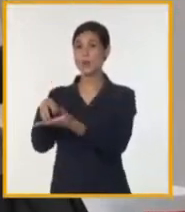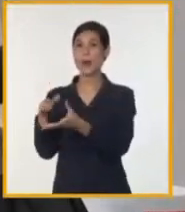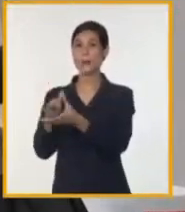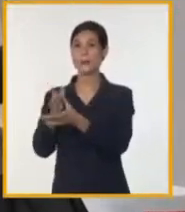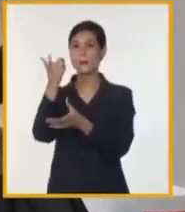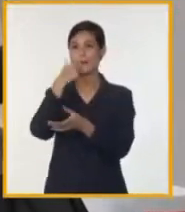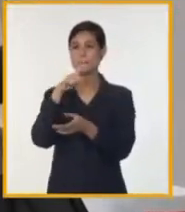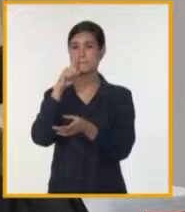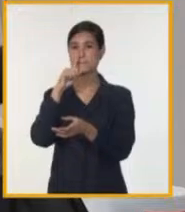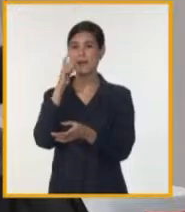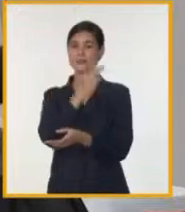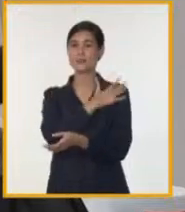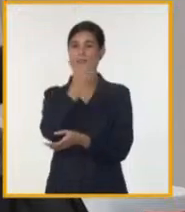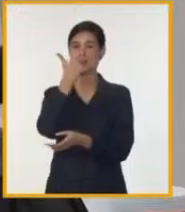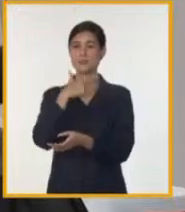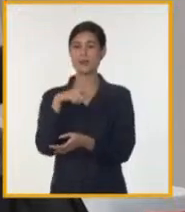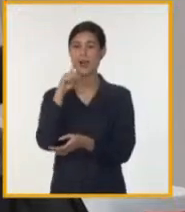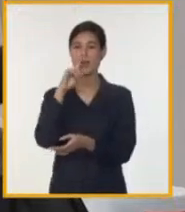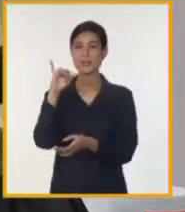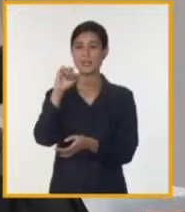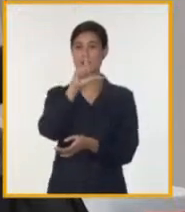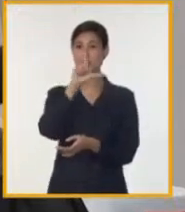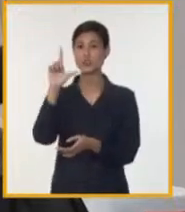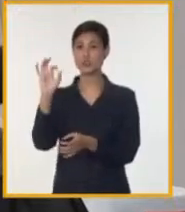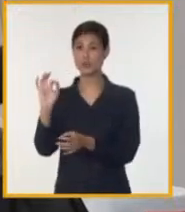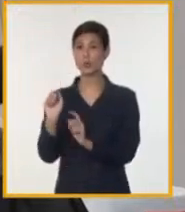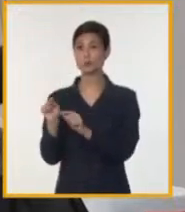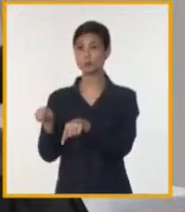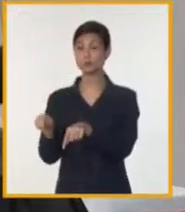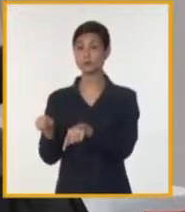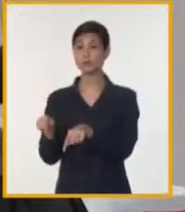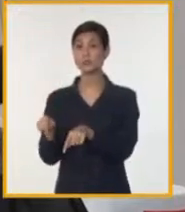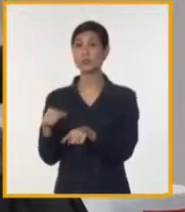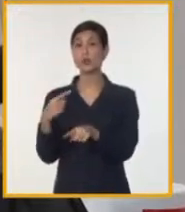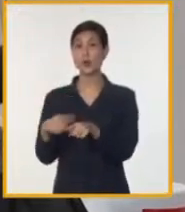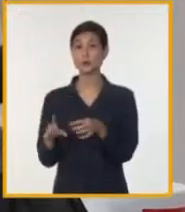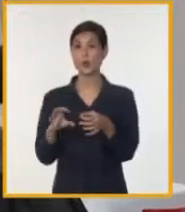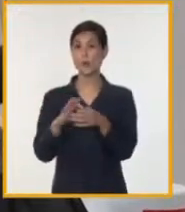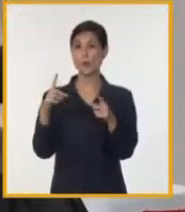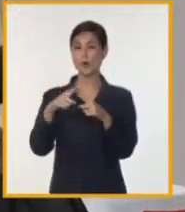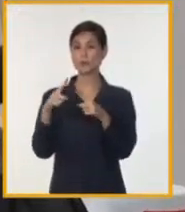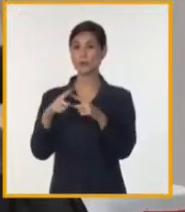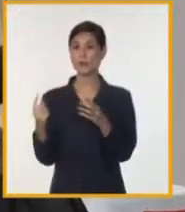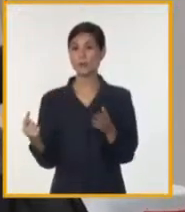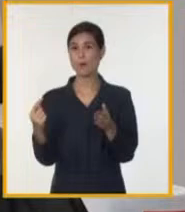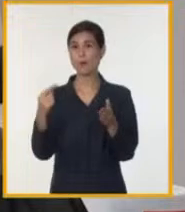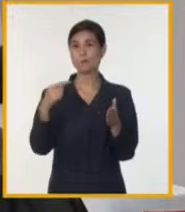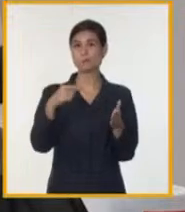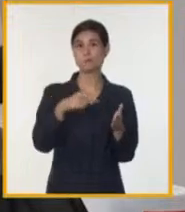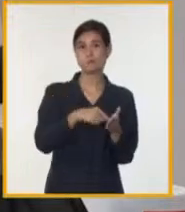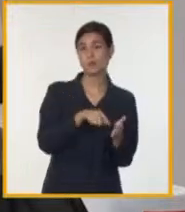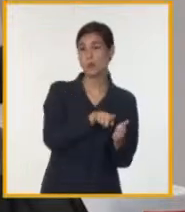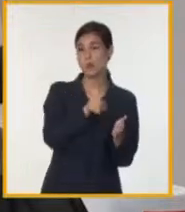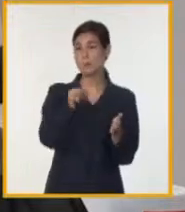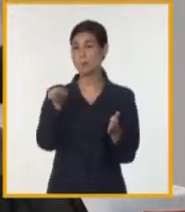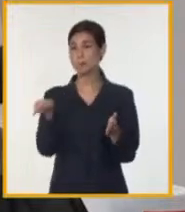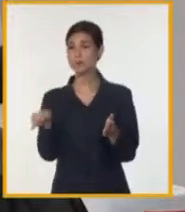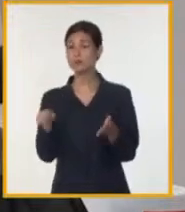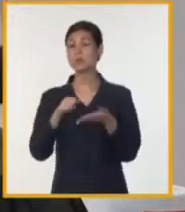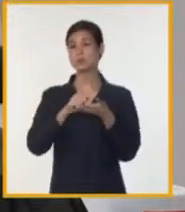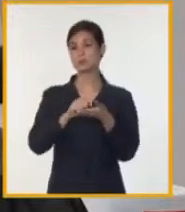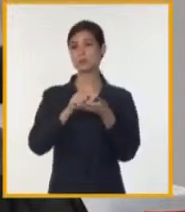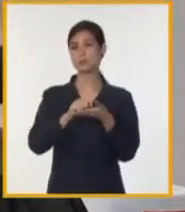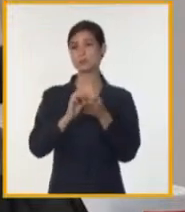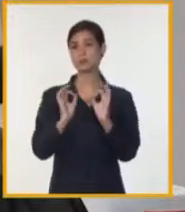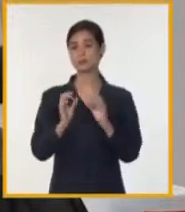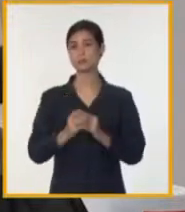otra que vincula al tren nacional de Guantánamo con la ciudad de Guantánamo y Baracoa, dígase en ida y en regreso. Estos vínculos son al arribo del tren y a la